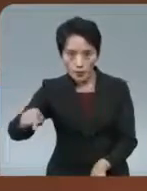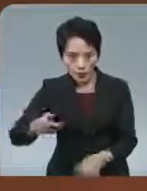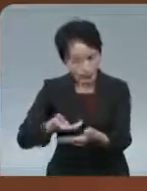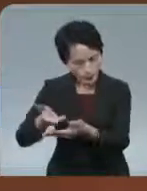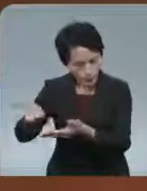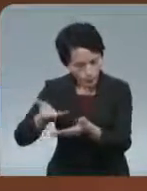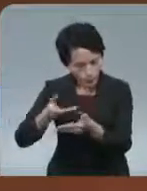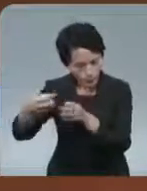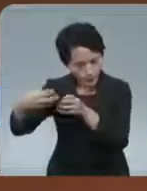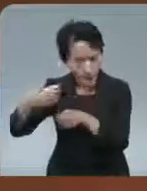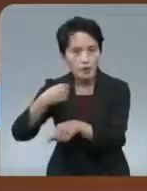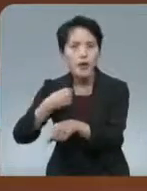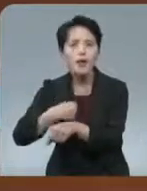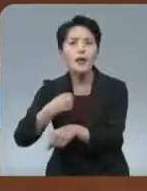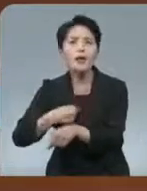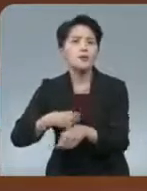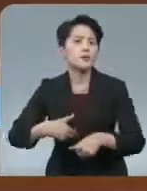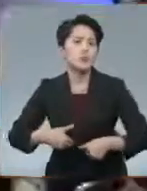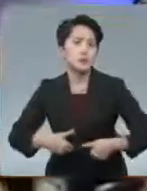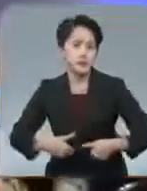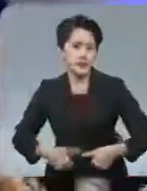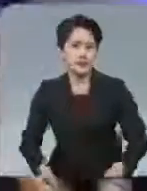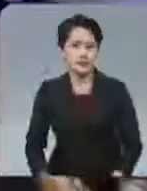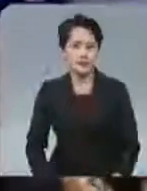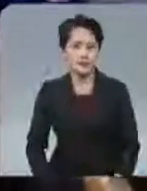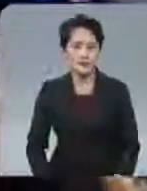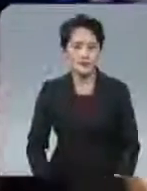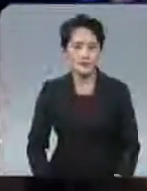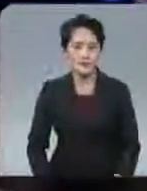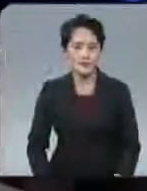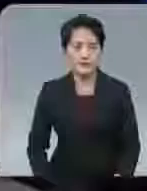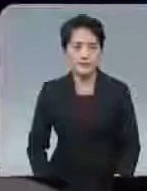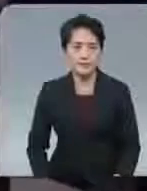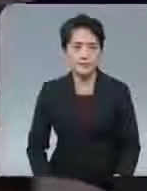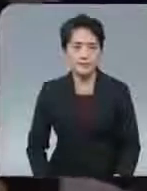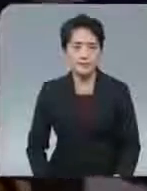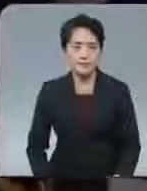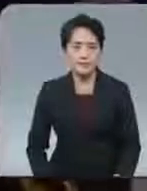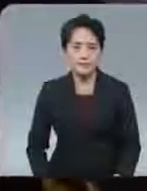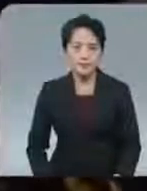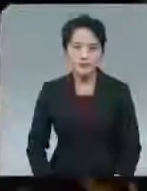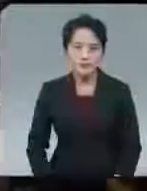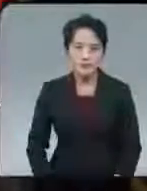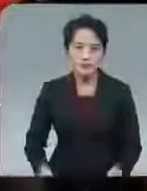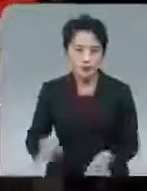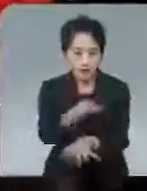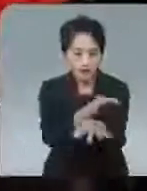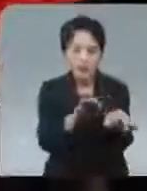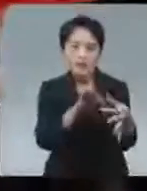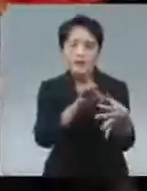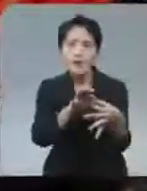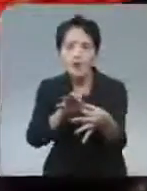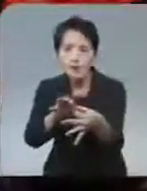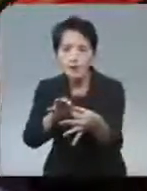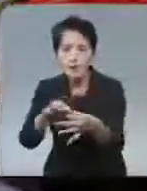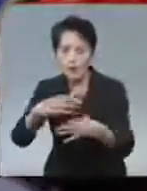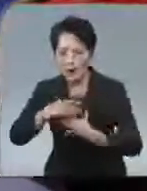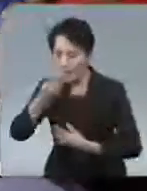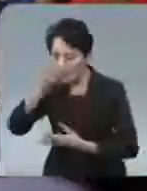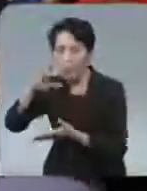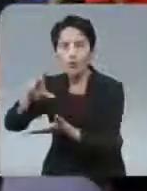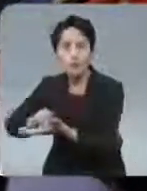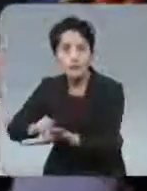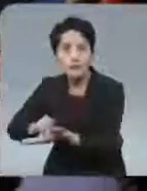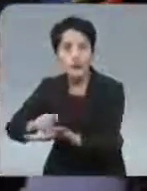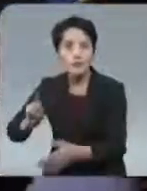para que puedan reaccionar oportunamente a través de un ágil intercambio de información asimismo en la reunión abordó la adhesión de corea del